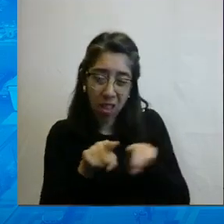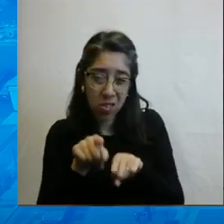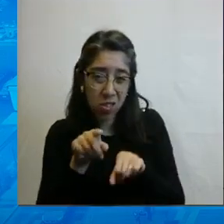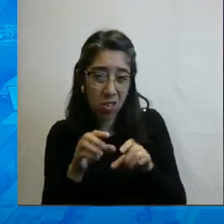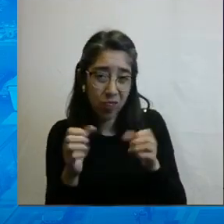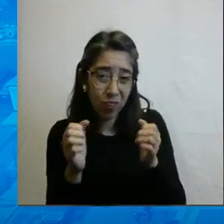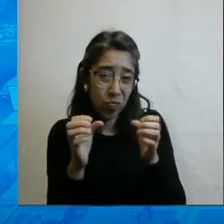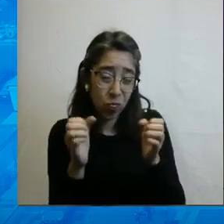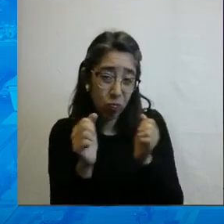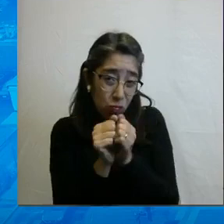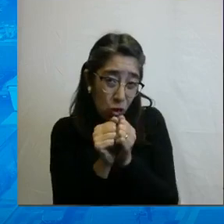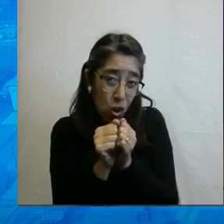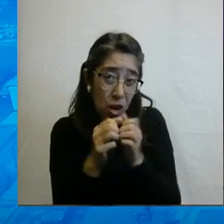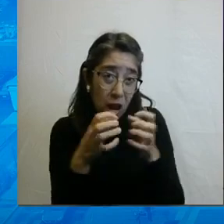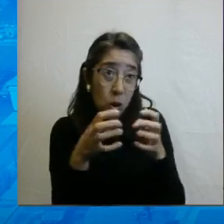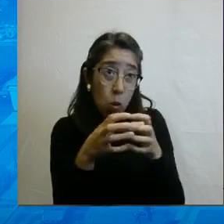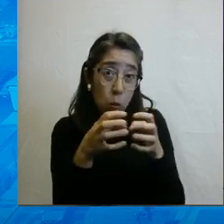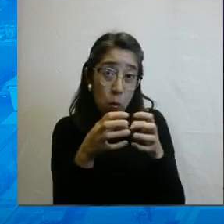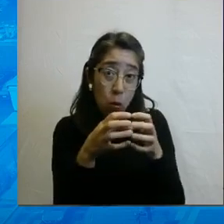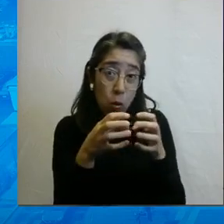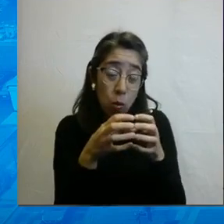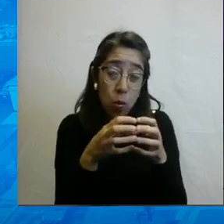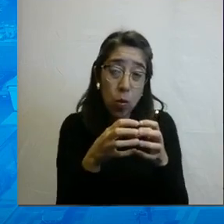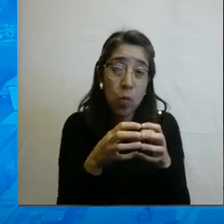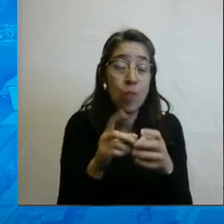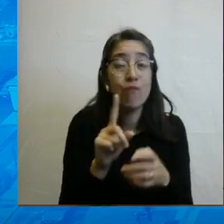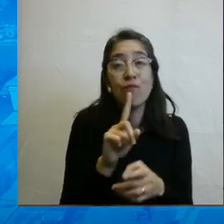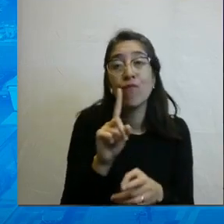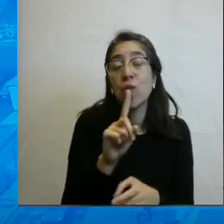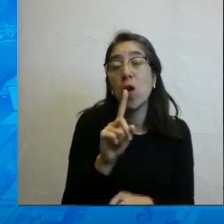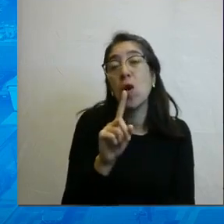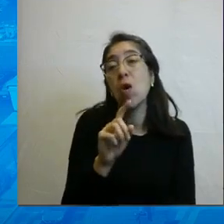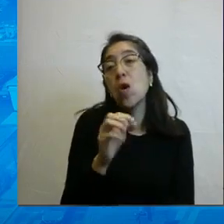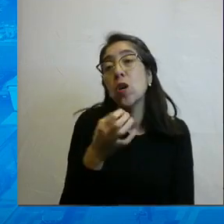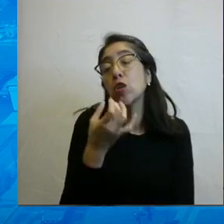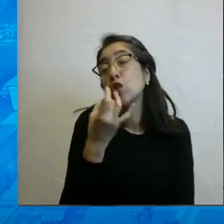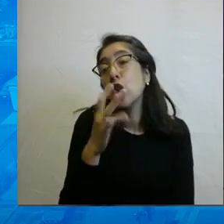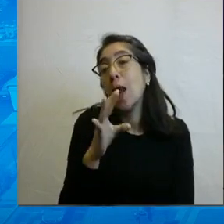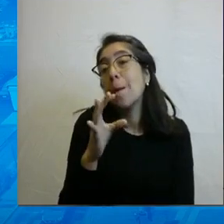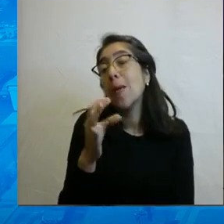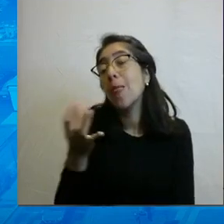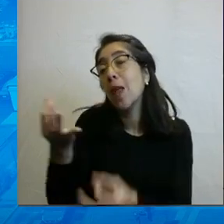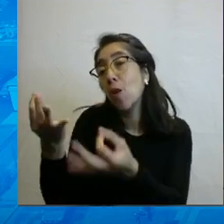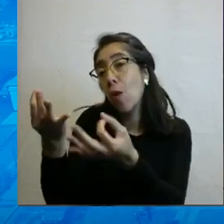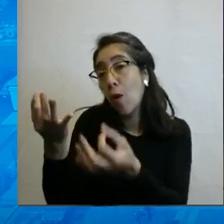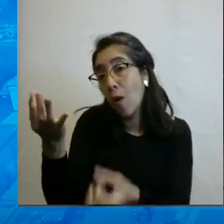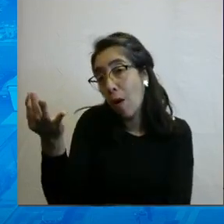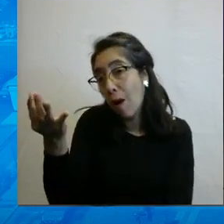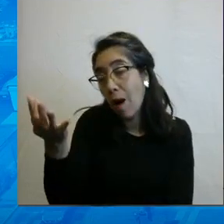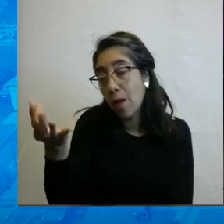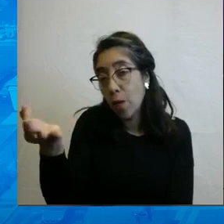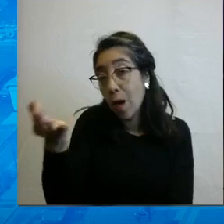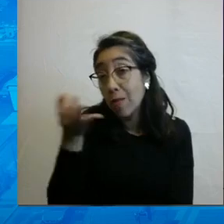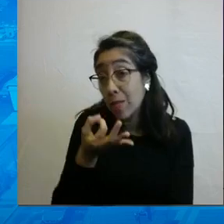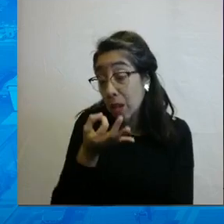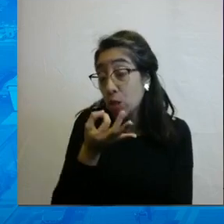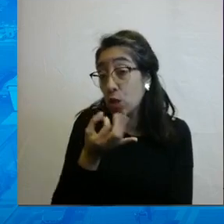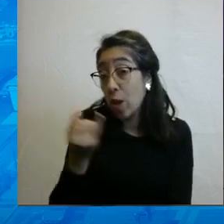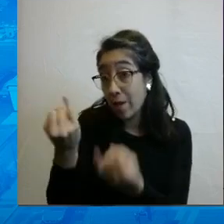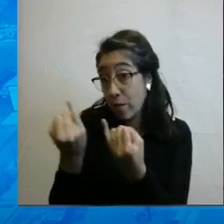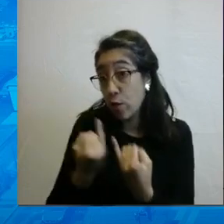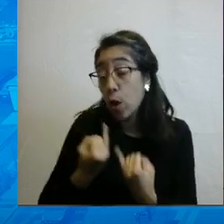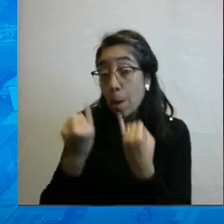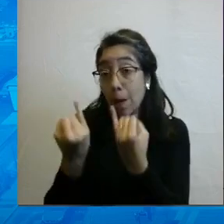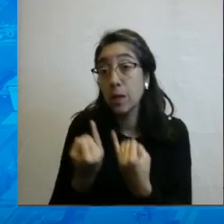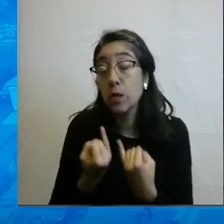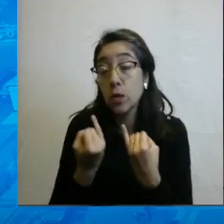en este momento ellos solamente nos dan información de la de lo que dice la empresa, porque la empresa se escuda en que los